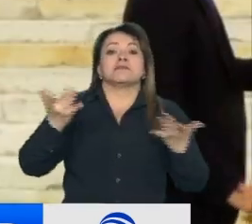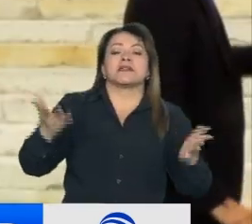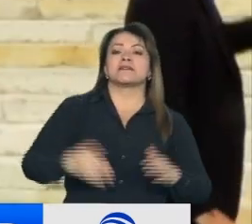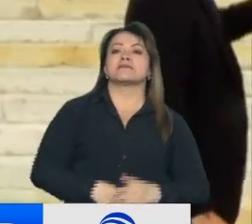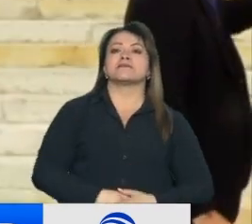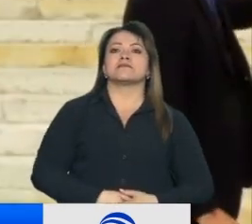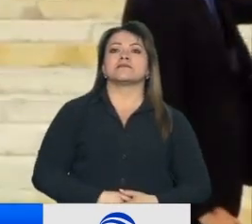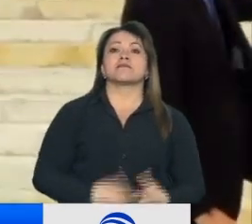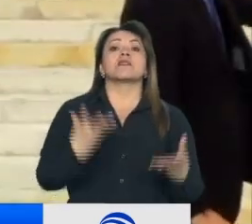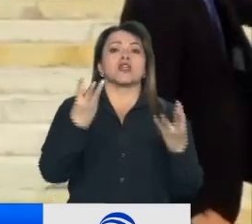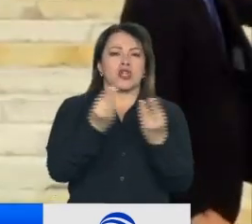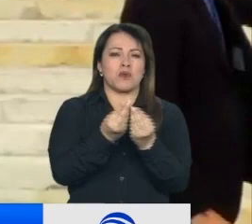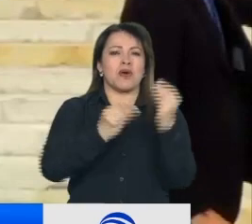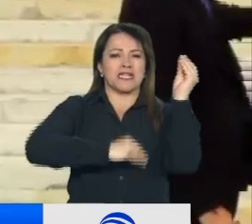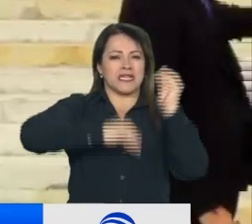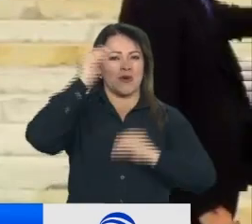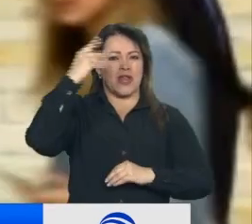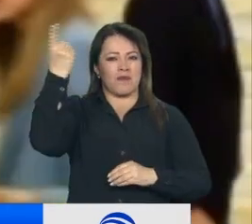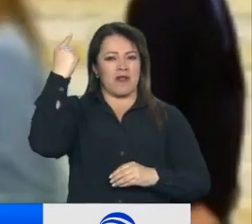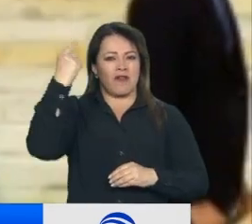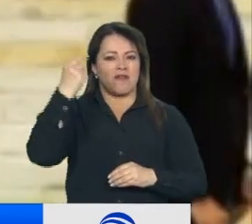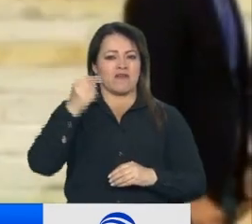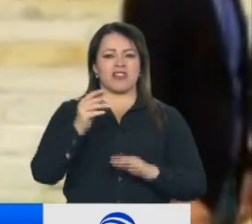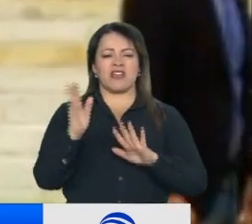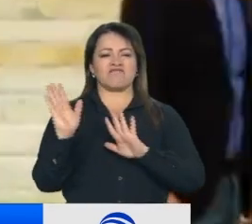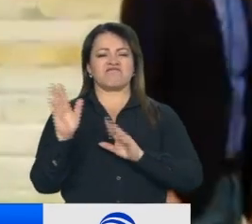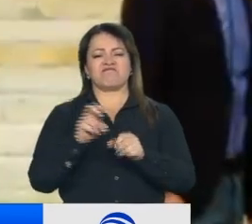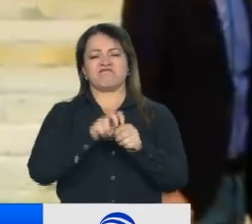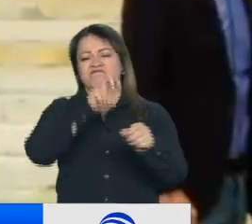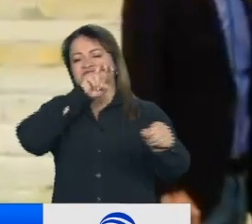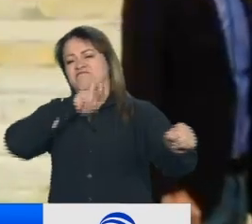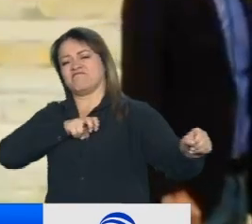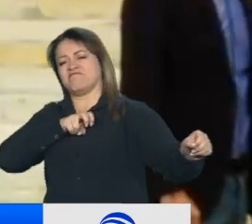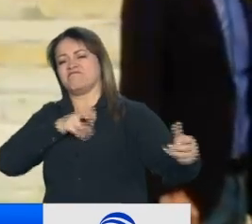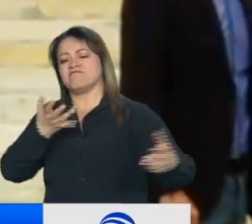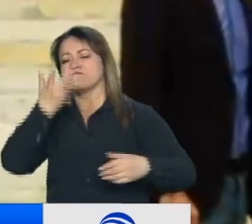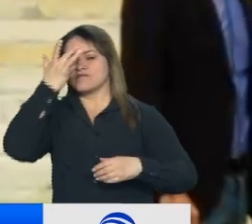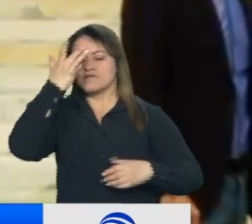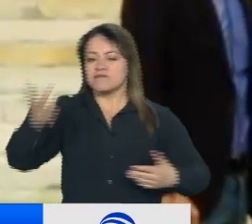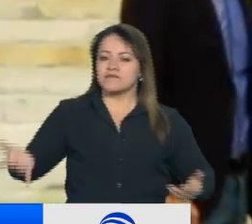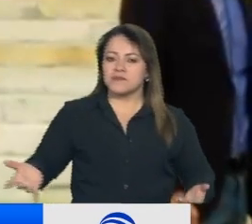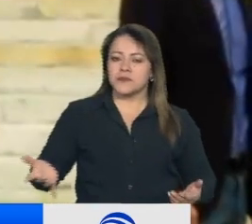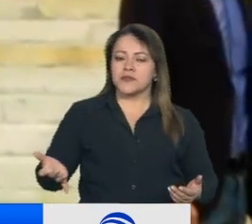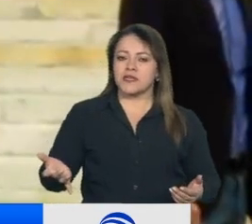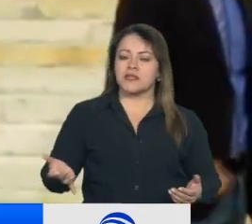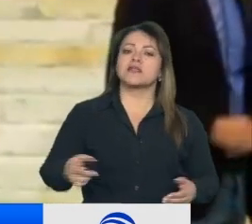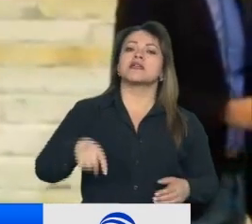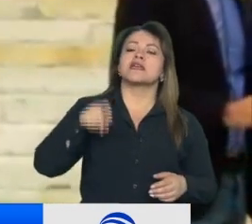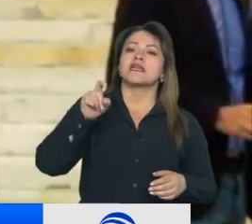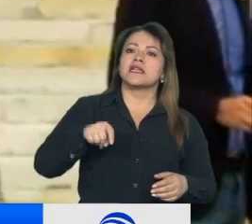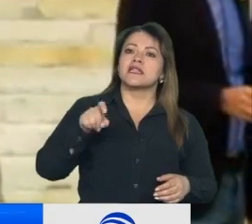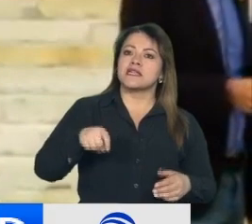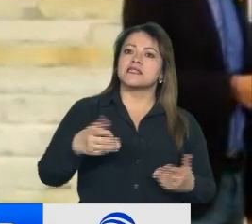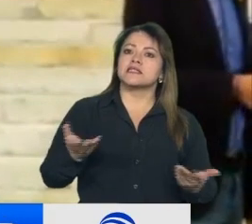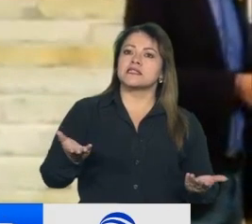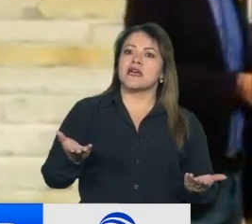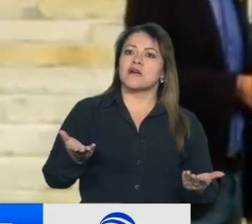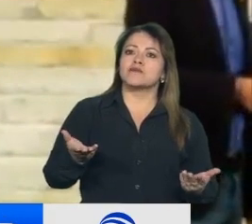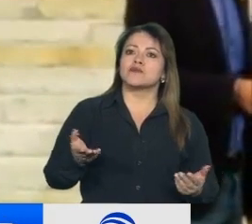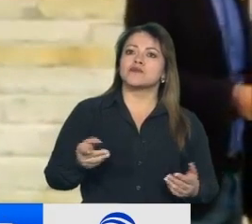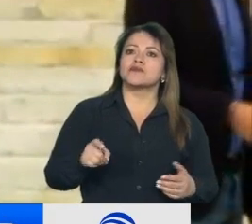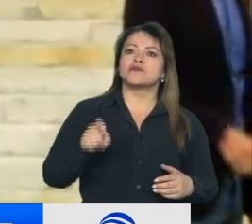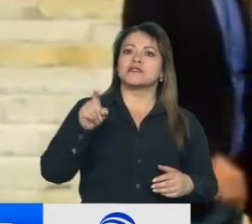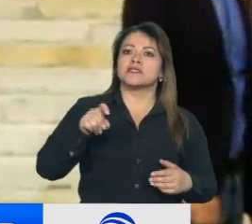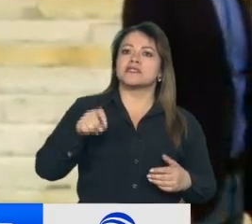Las bancadas de oposición nos retiramos del recinto precisamente porque necesitábamos, digamos,